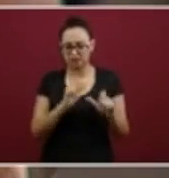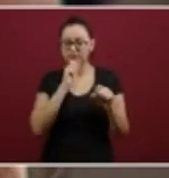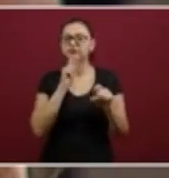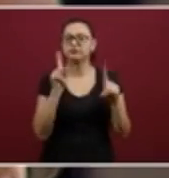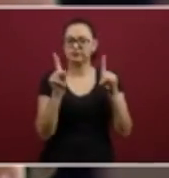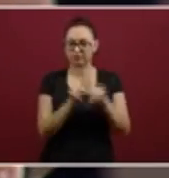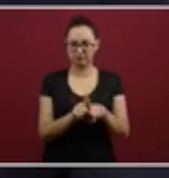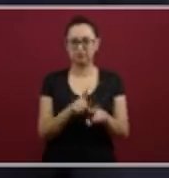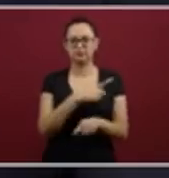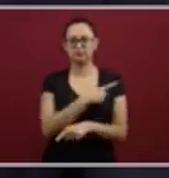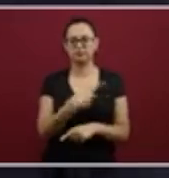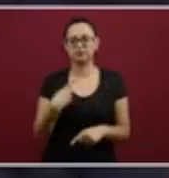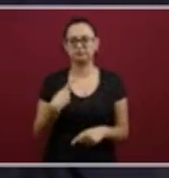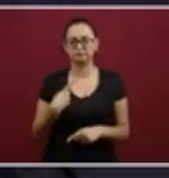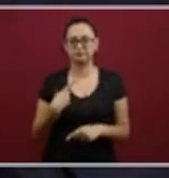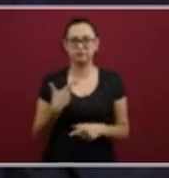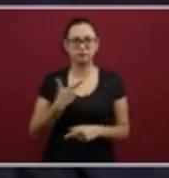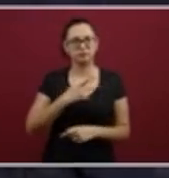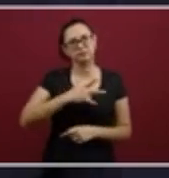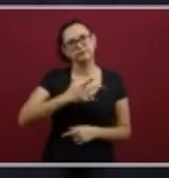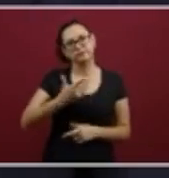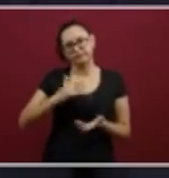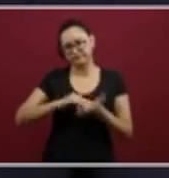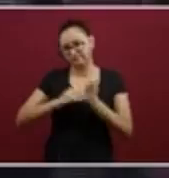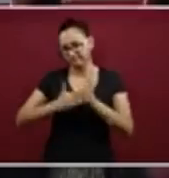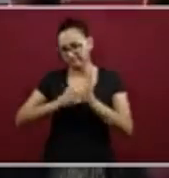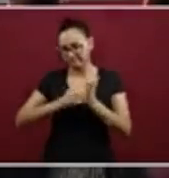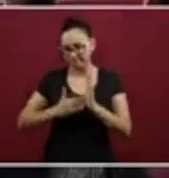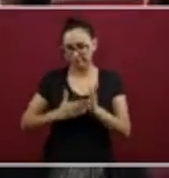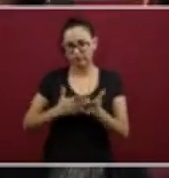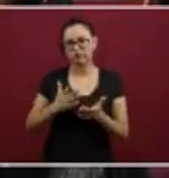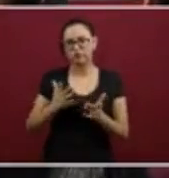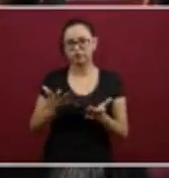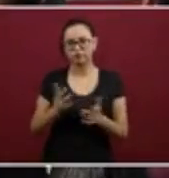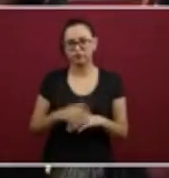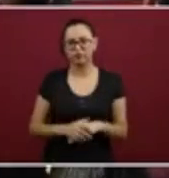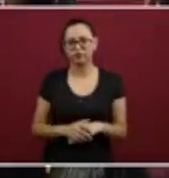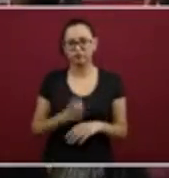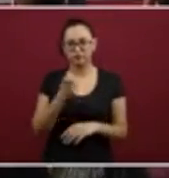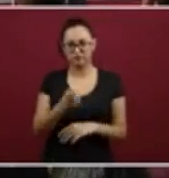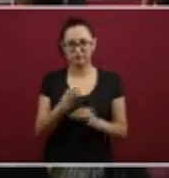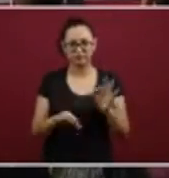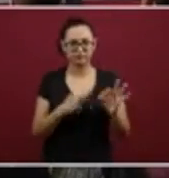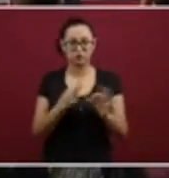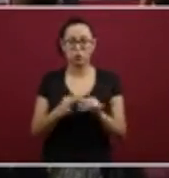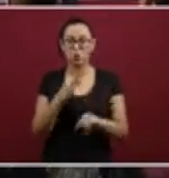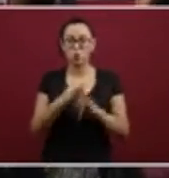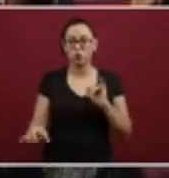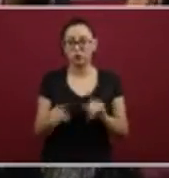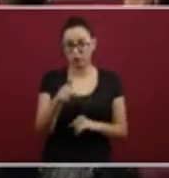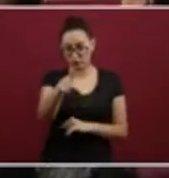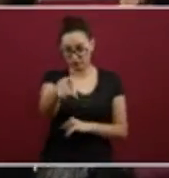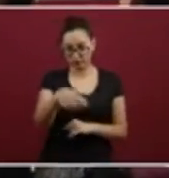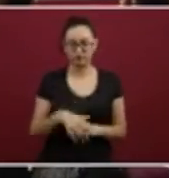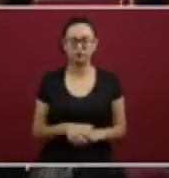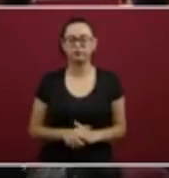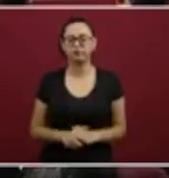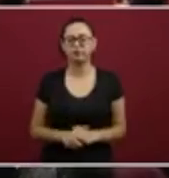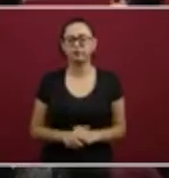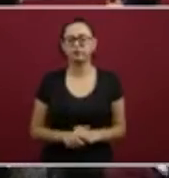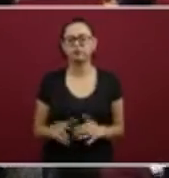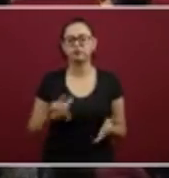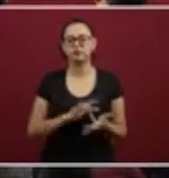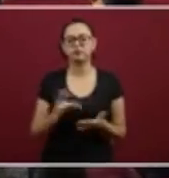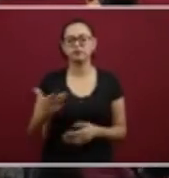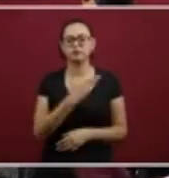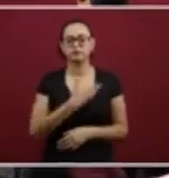también, hay que buscar la conciliación. Eso es lo que puedo comentar. Terminamos contigo. Gracias, señor presidente.